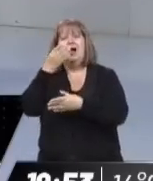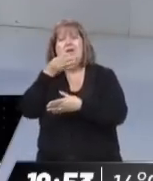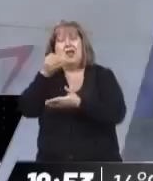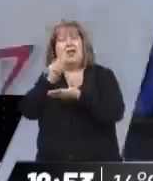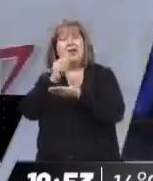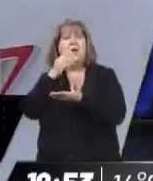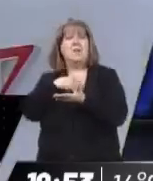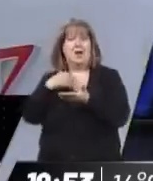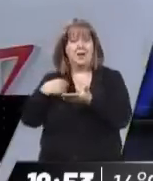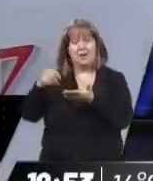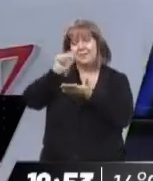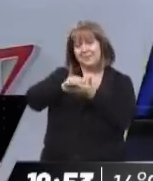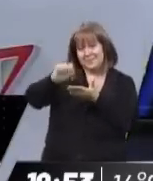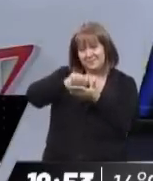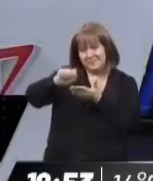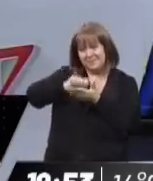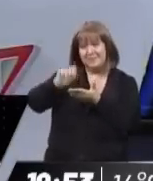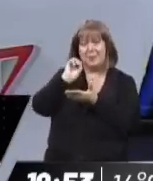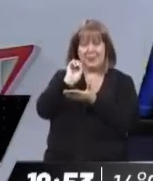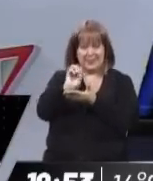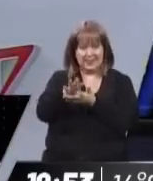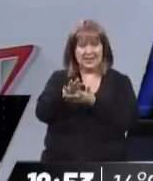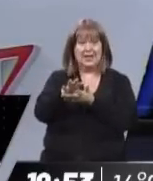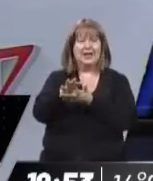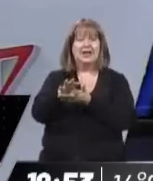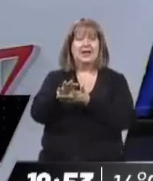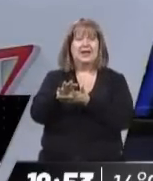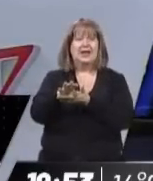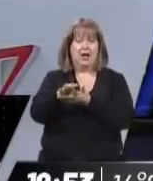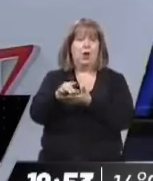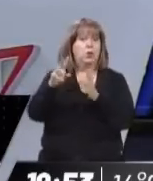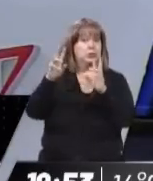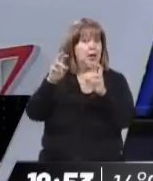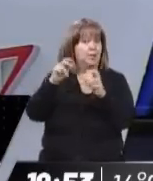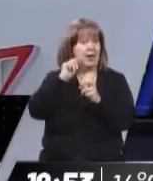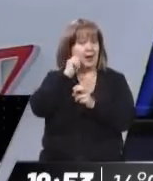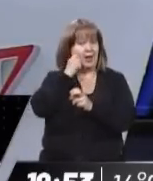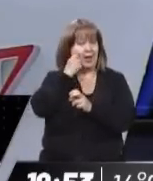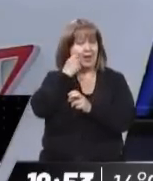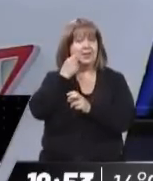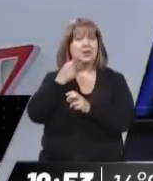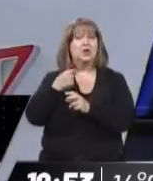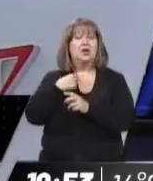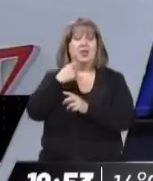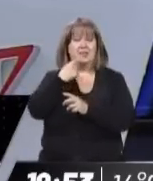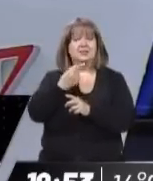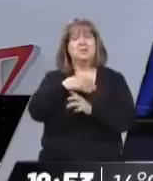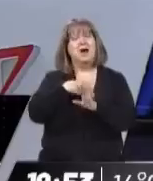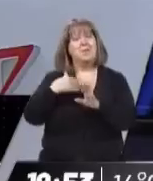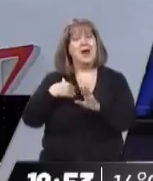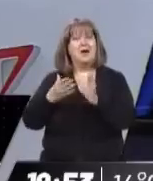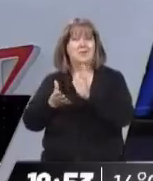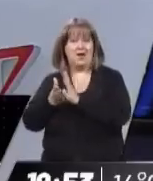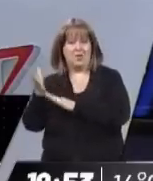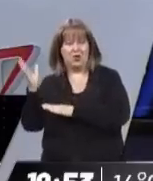Después él contó que lo había escrito para la mamá, en realidad. Es un tema que me parece maravilloso. Muy lindo. Porque esa decisión de, está bien, me voy. Pero